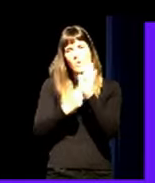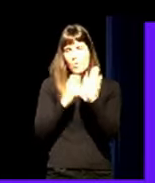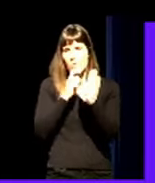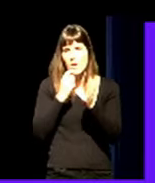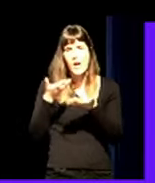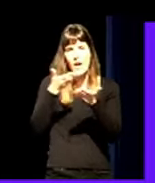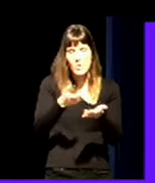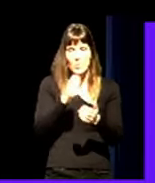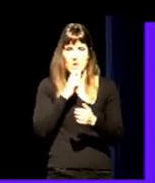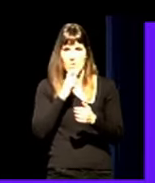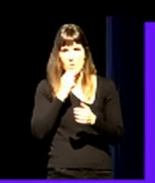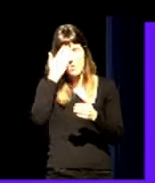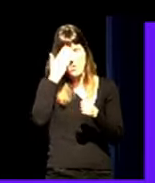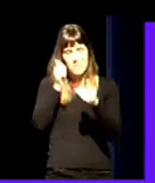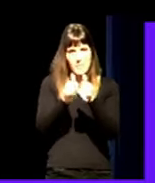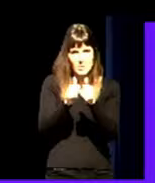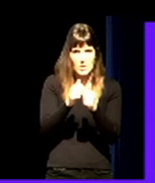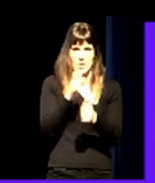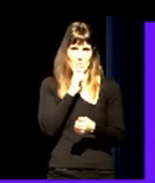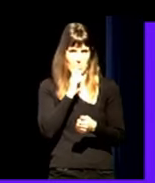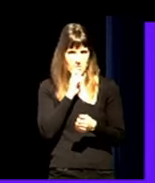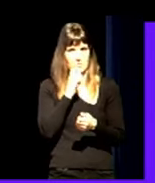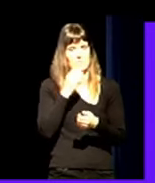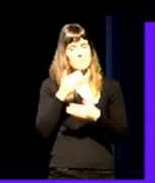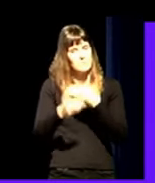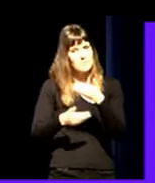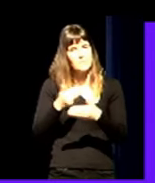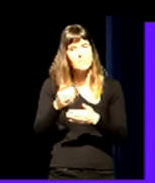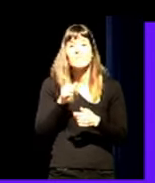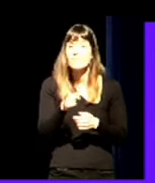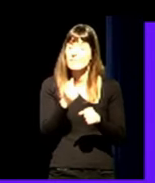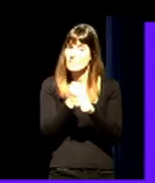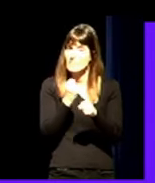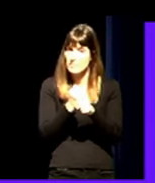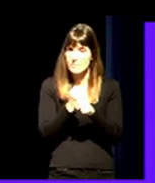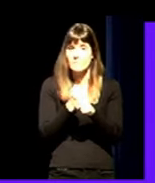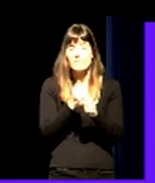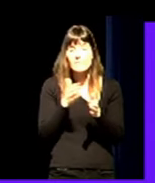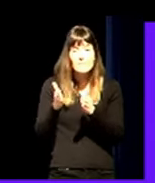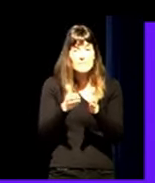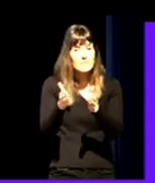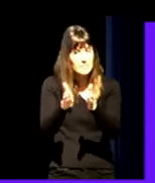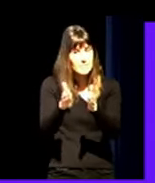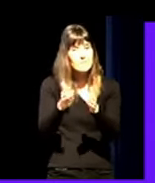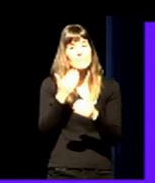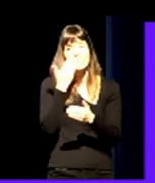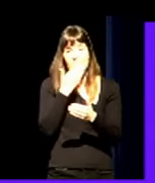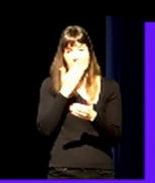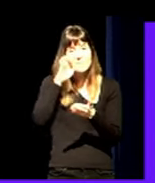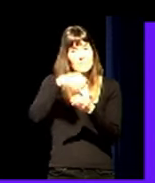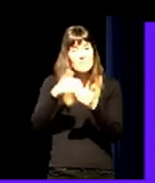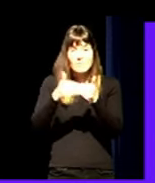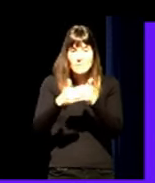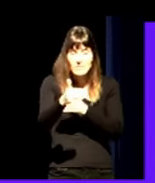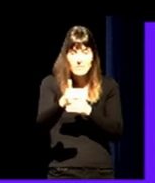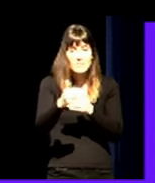ayuda, la mentoría o se hace la mediación. Por lo tanto, esta es una tarea, un recorrido que tienen que hacer para que sea sostenible